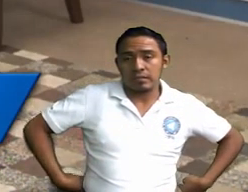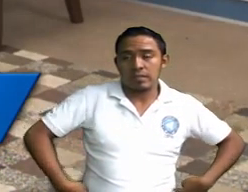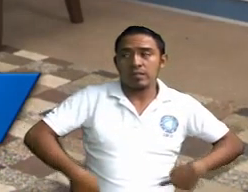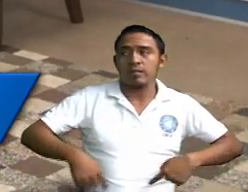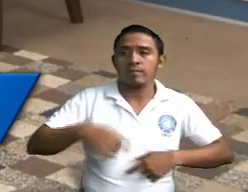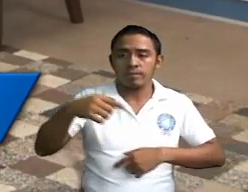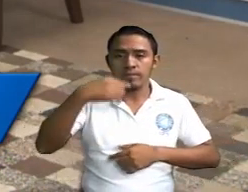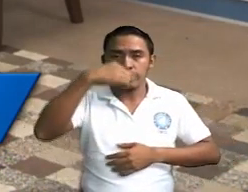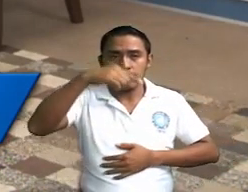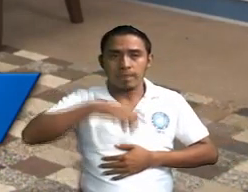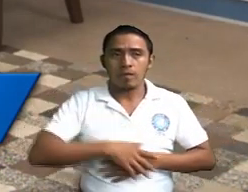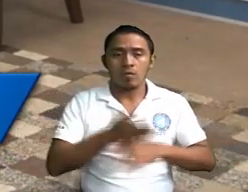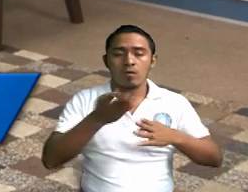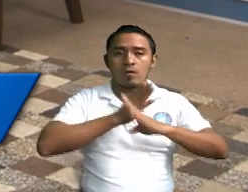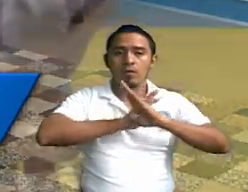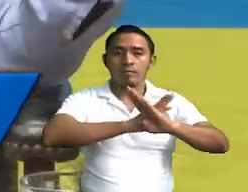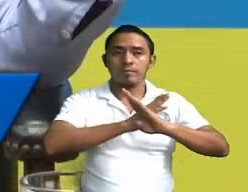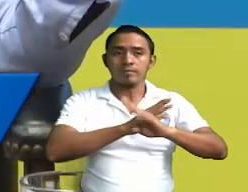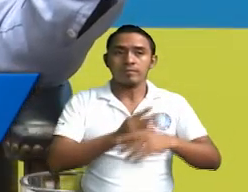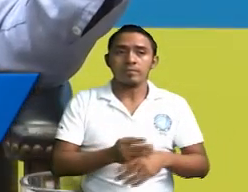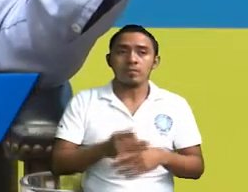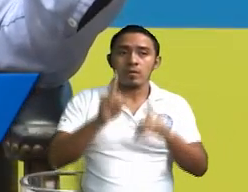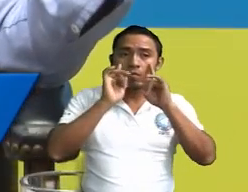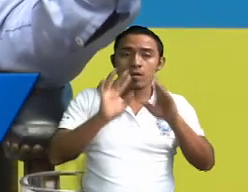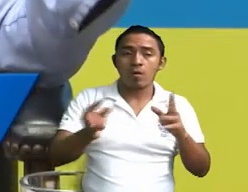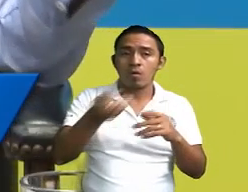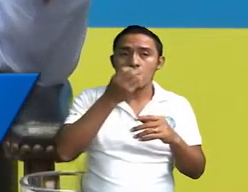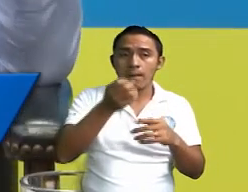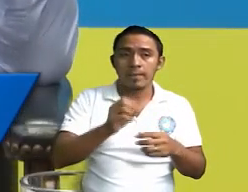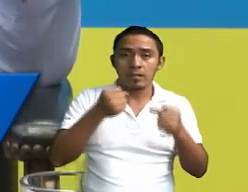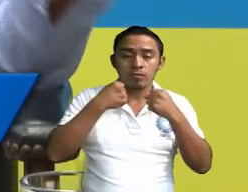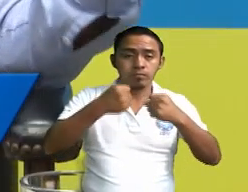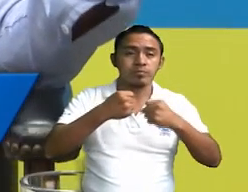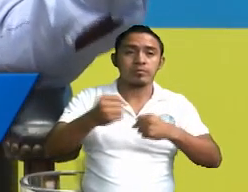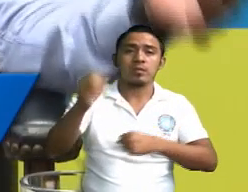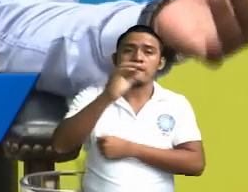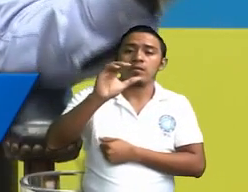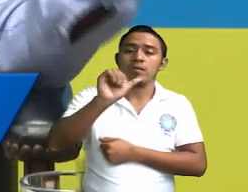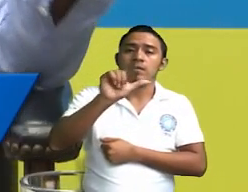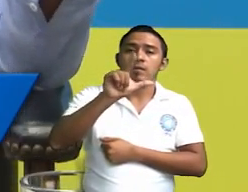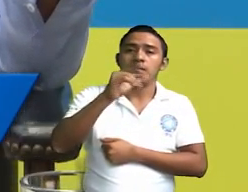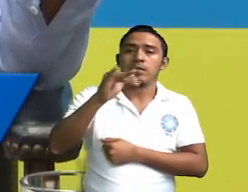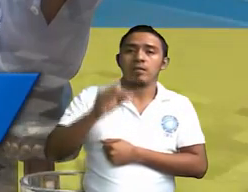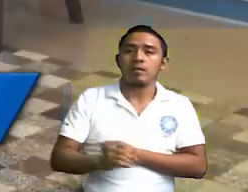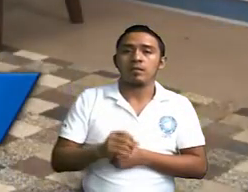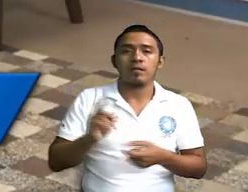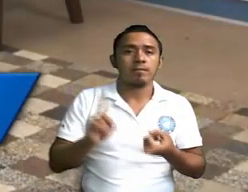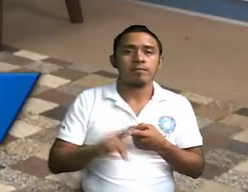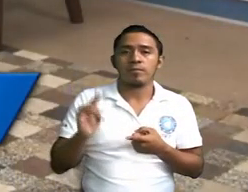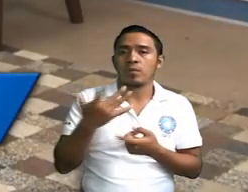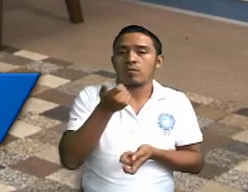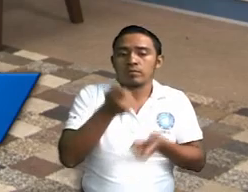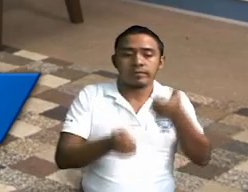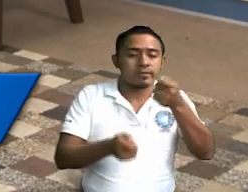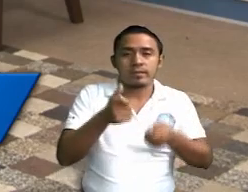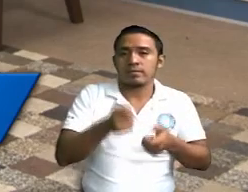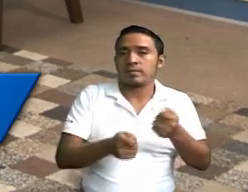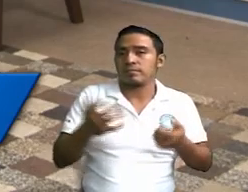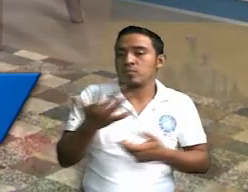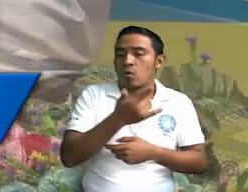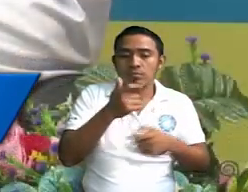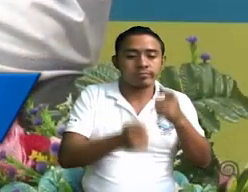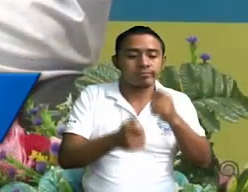algo en el detalle para la prevención, doctor. El consumo de alimentos que lleven bastante calcio, como por ejemplo, ¿cuáles? Todos los lácteos son ricos en calcio, ¿vale?